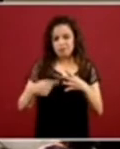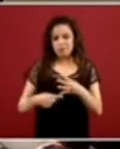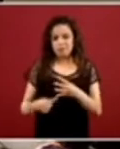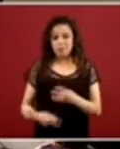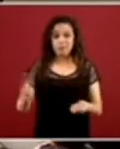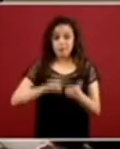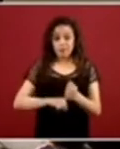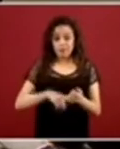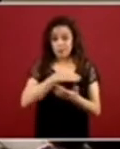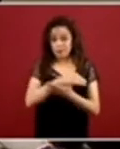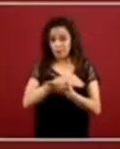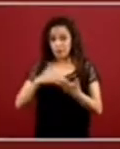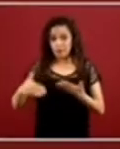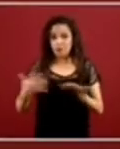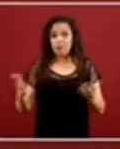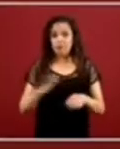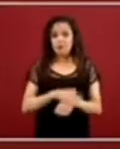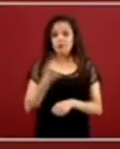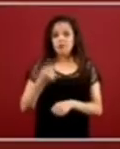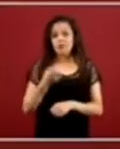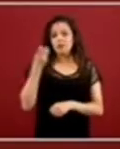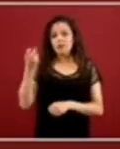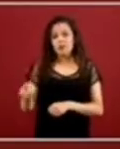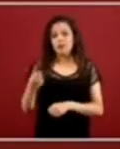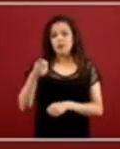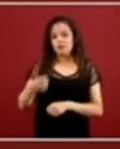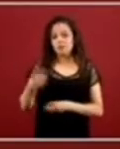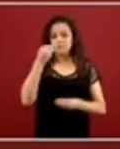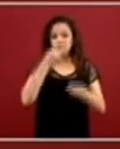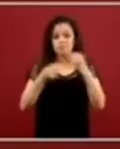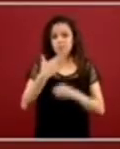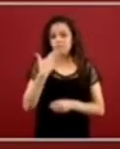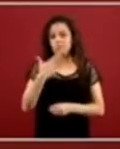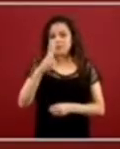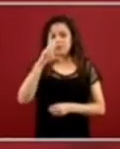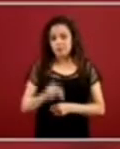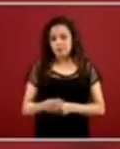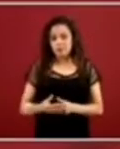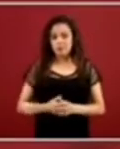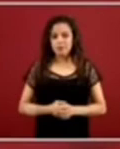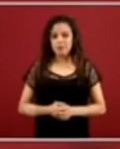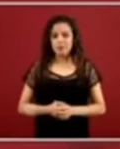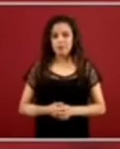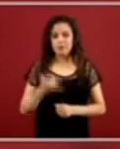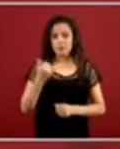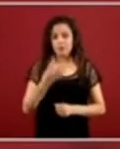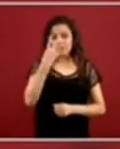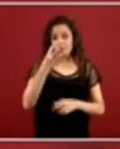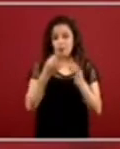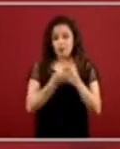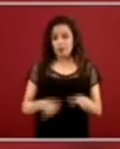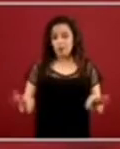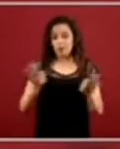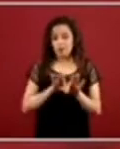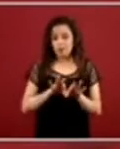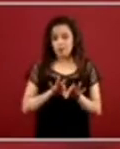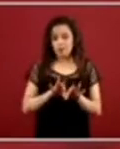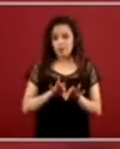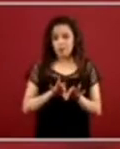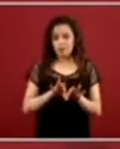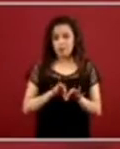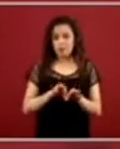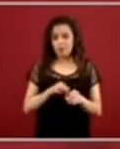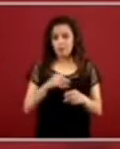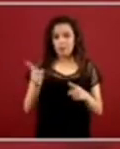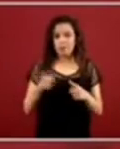por causas atribuibles a una mala alimentación. Y hay 4 elementos que son particularmente importantes, y